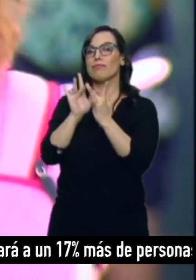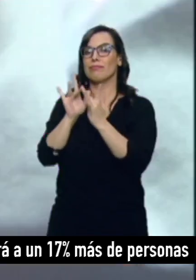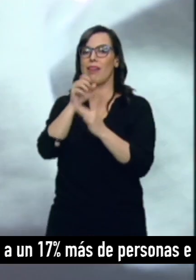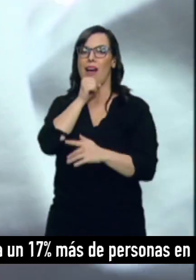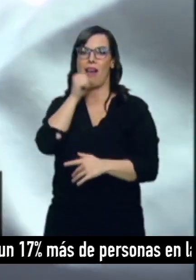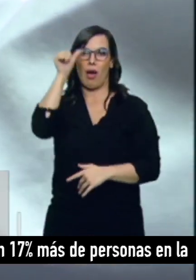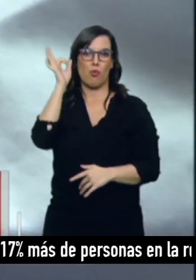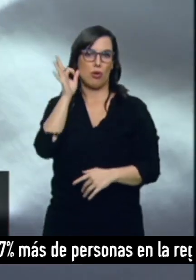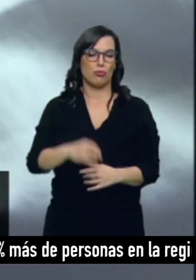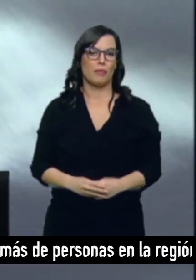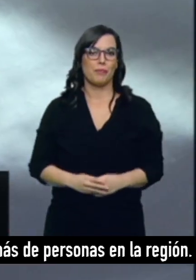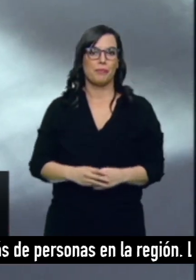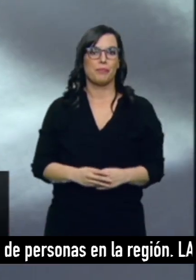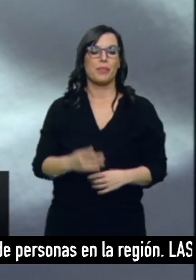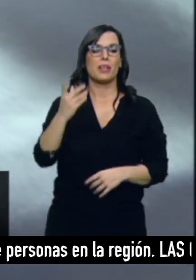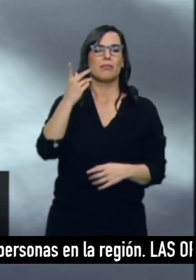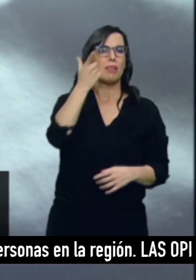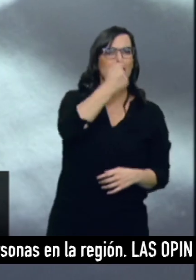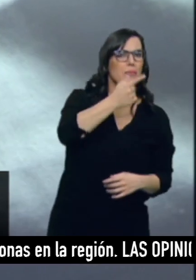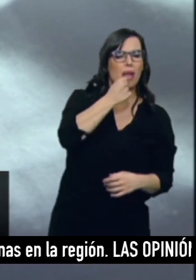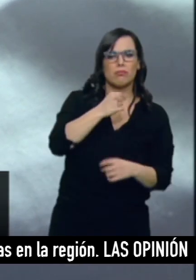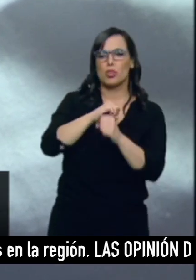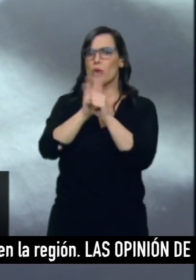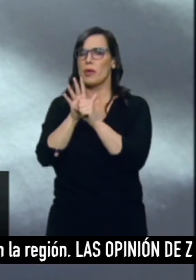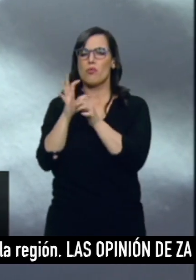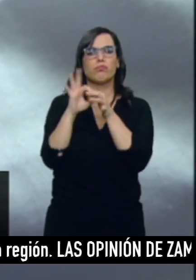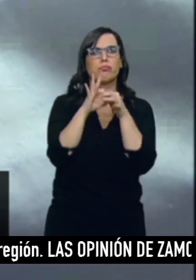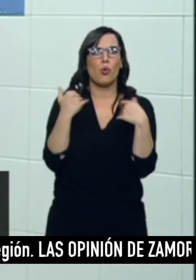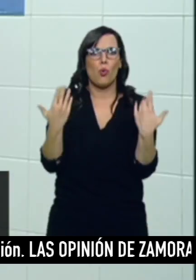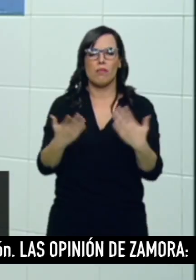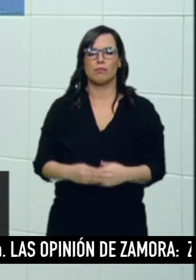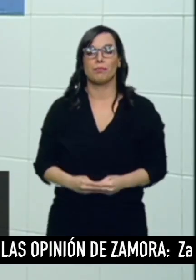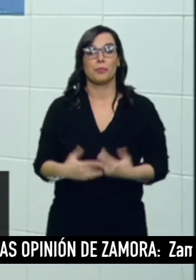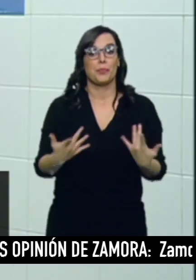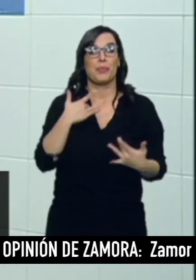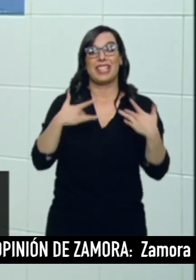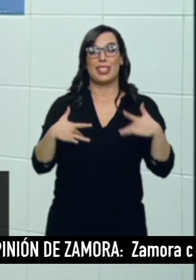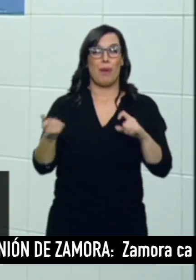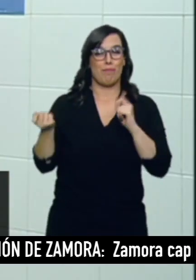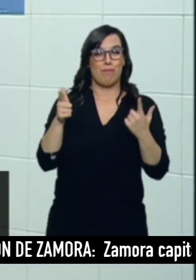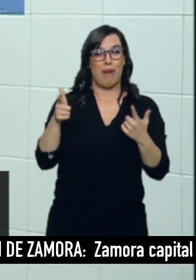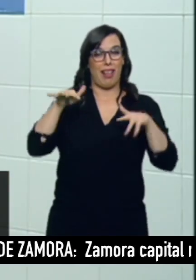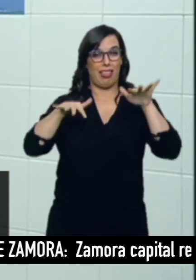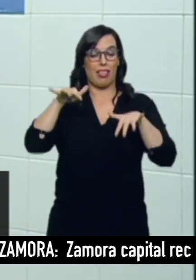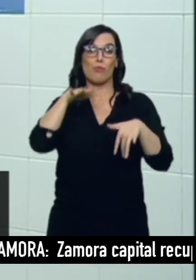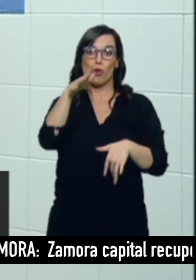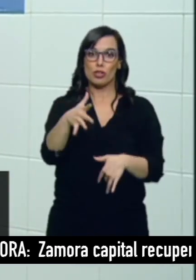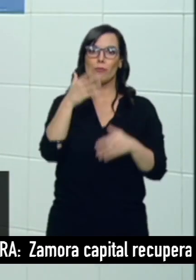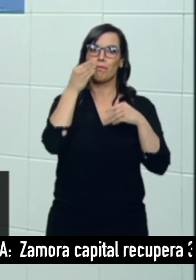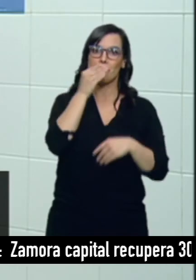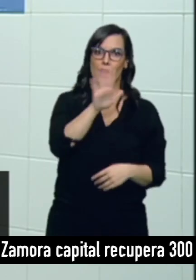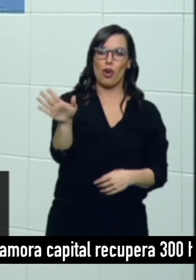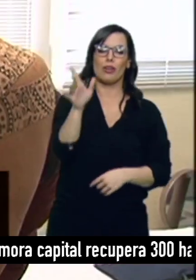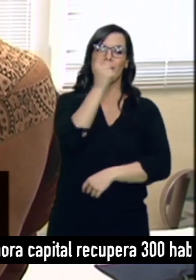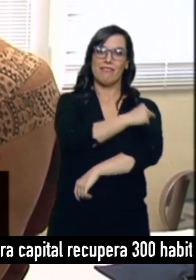abuelos. ¿Qué relación hay entre la gripe y la COVID-19? Los síntomas son similares, por eso hay que vacunarse para